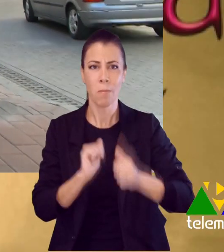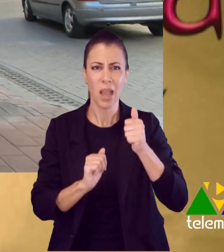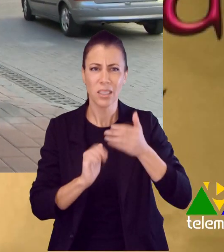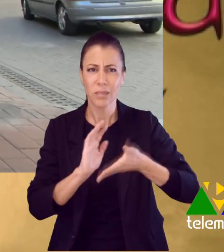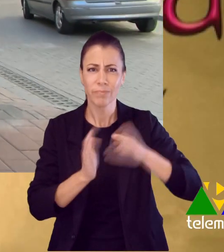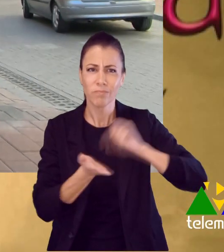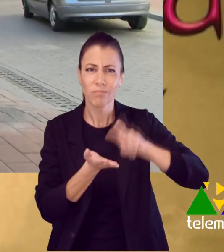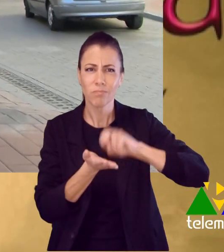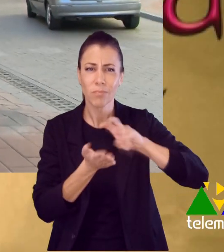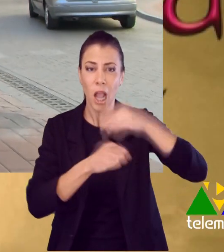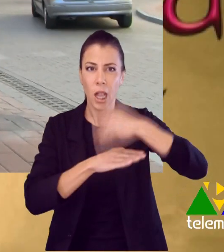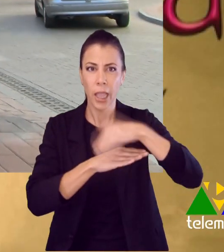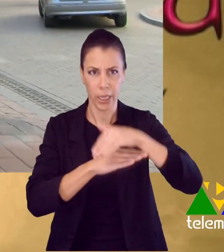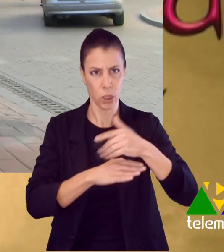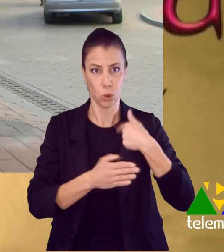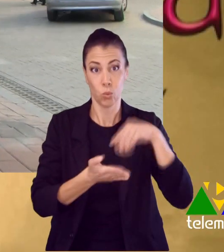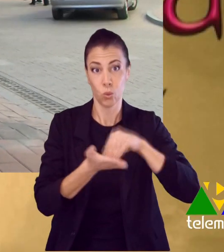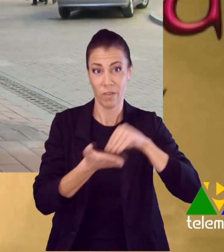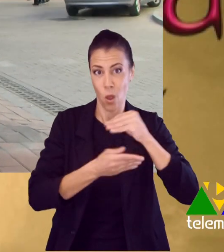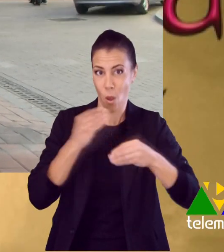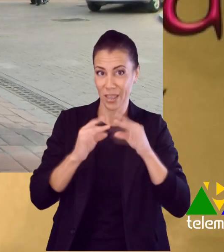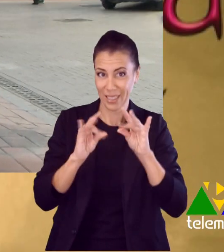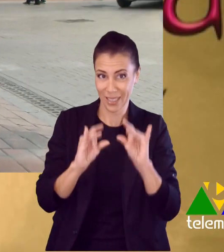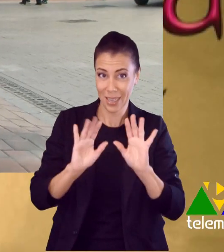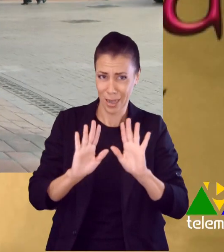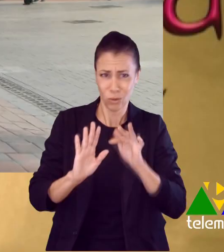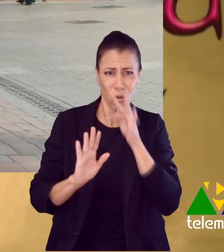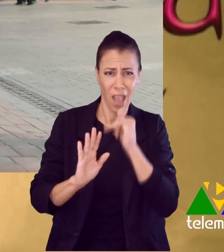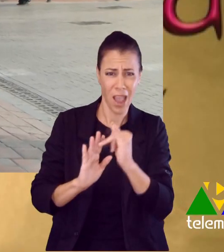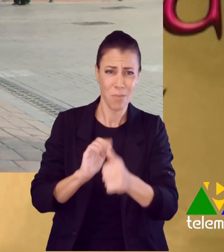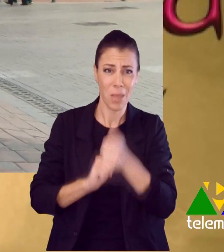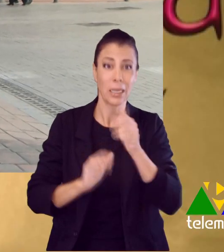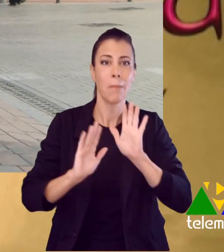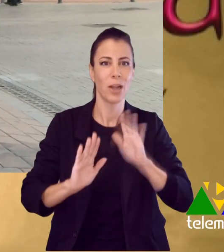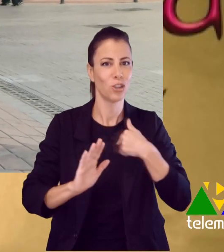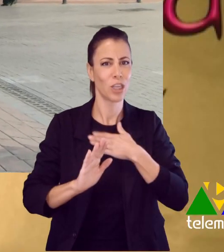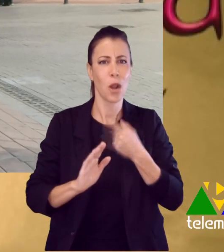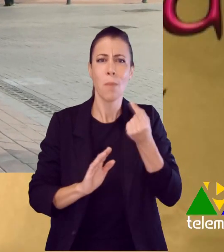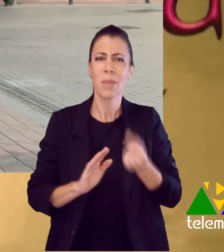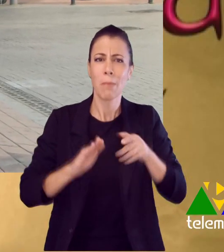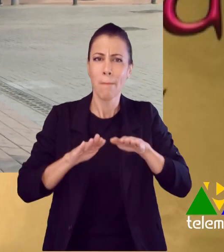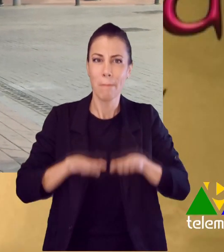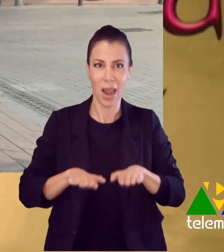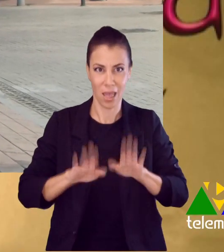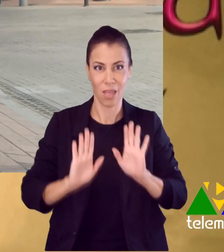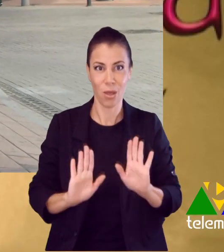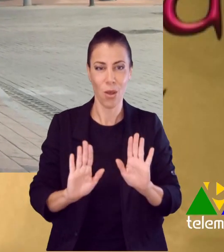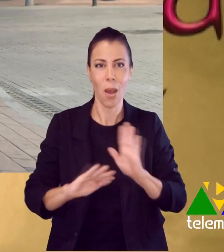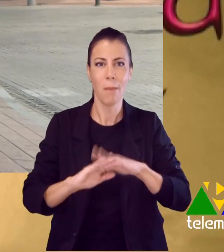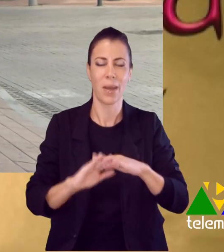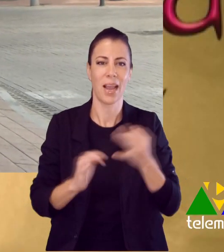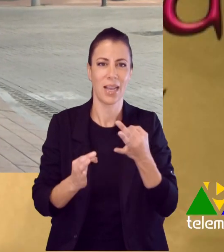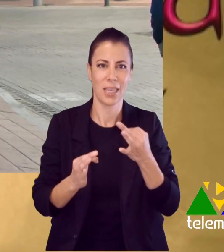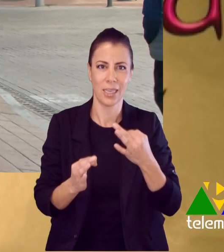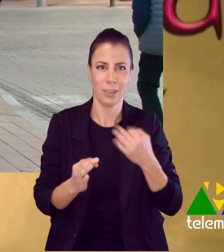calles, como ya hemos hecho, y todavía nos quedan muchas, bueno, pues hemos hecho esa mínima parada, ese alto en el camino, para